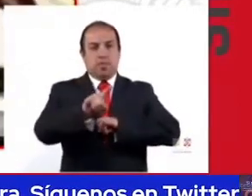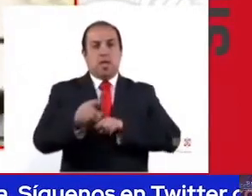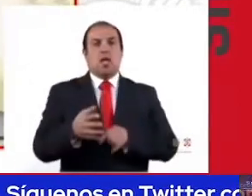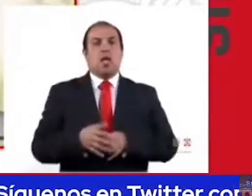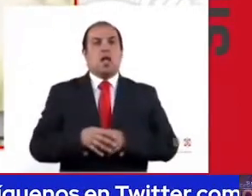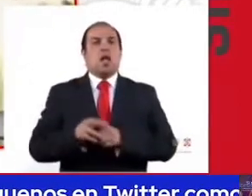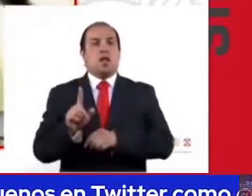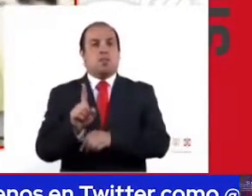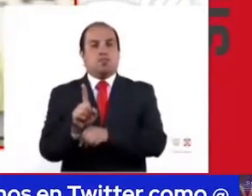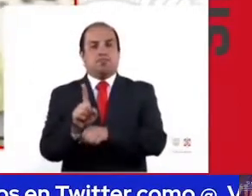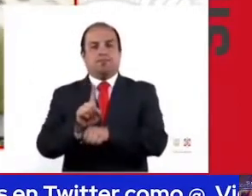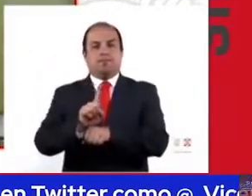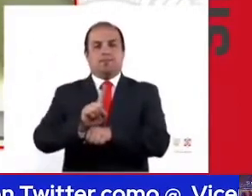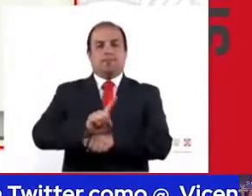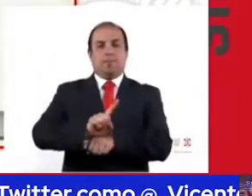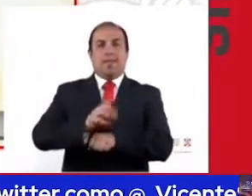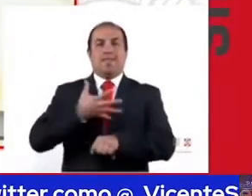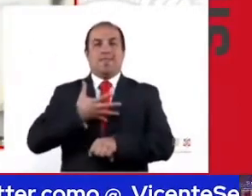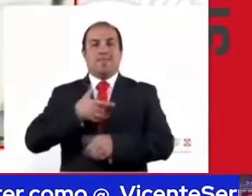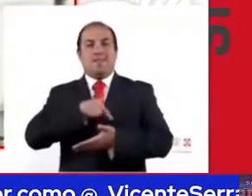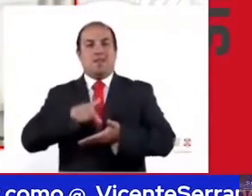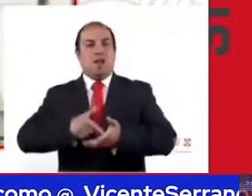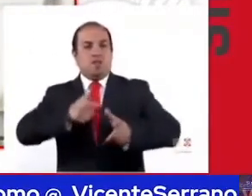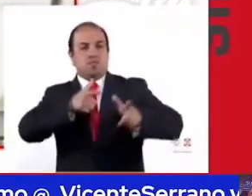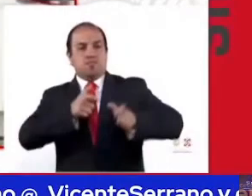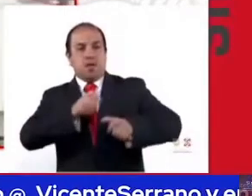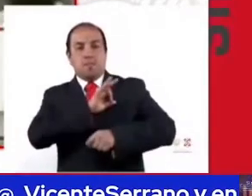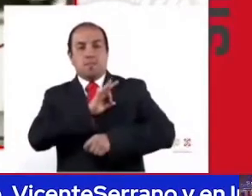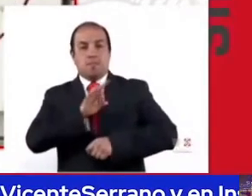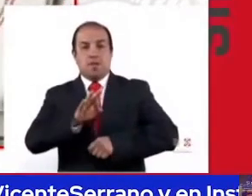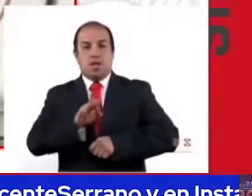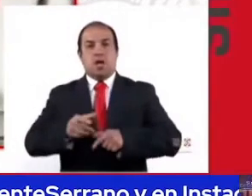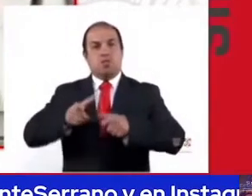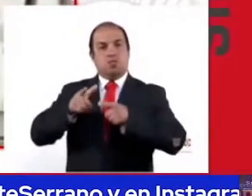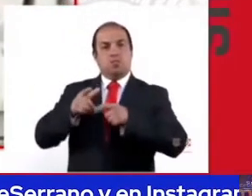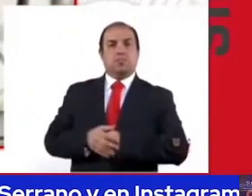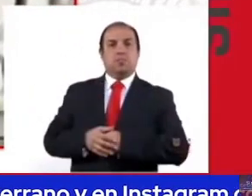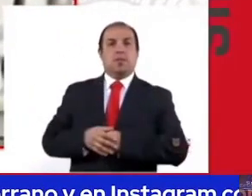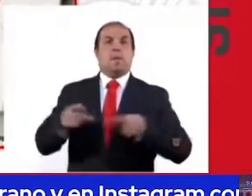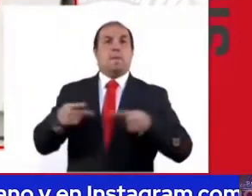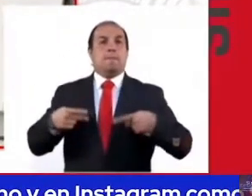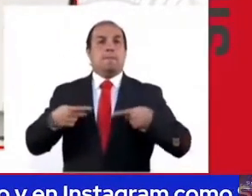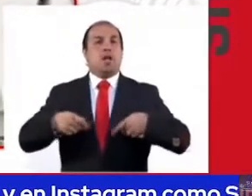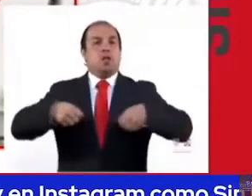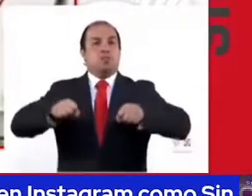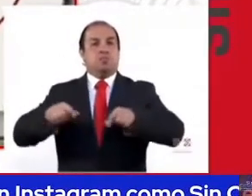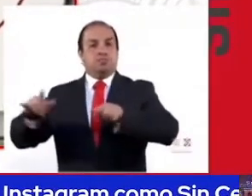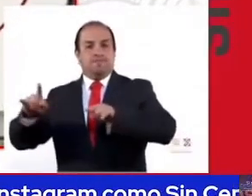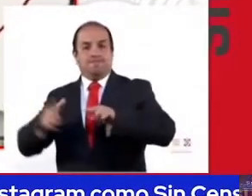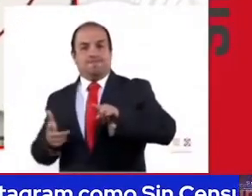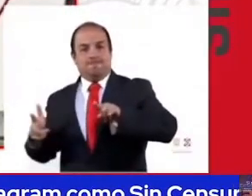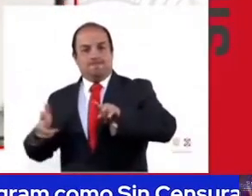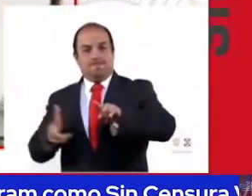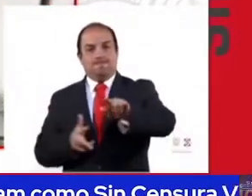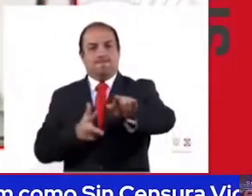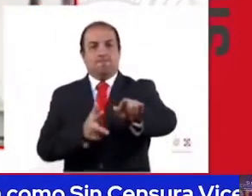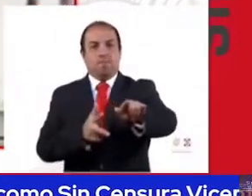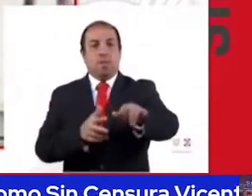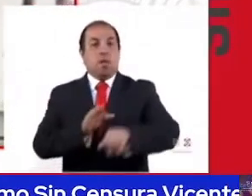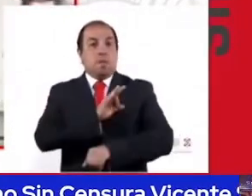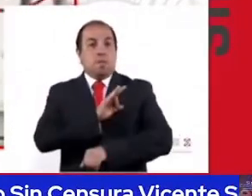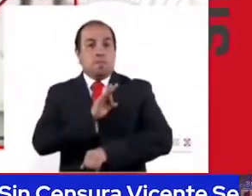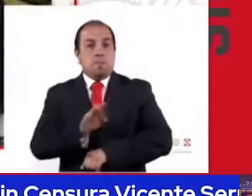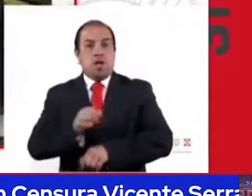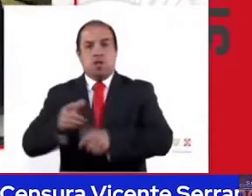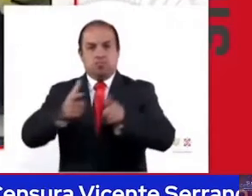en el punto donde se efectuó la agresión para que ahí pudiera ser alcanzada por los tripulantes de la motocicleta y estos en posibilidad de efectuar